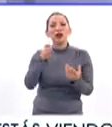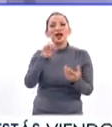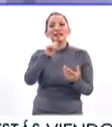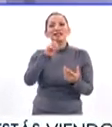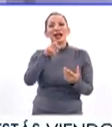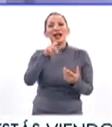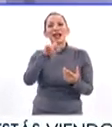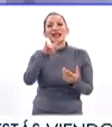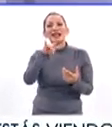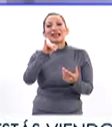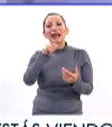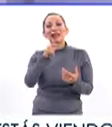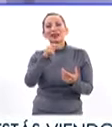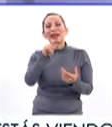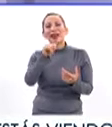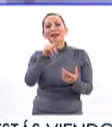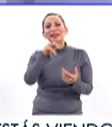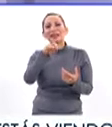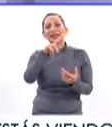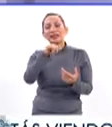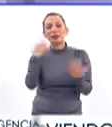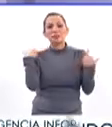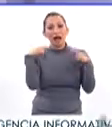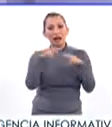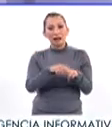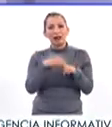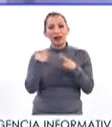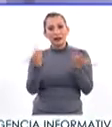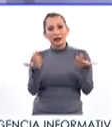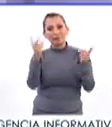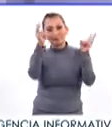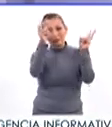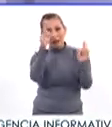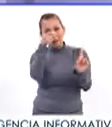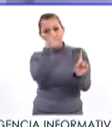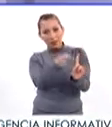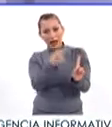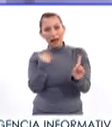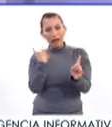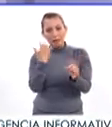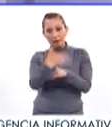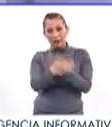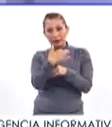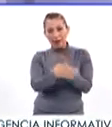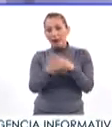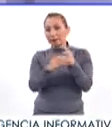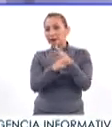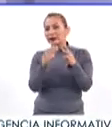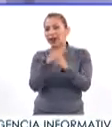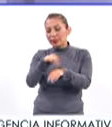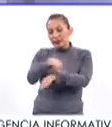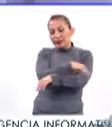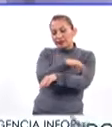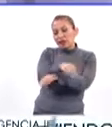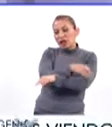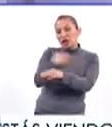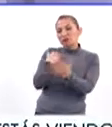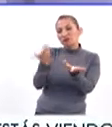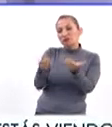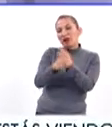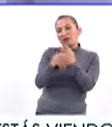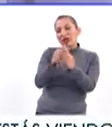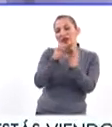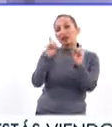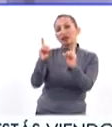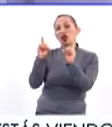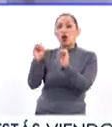Sara Lilia de la Trinidad Mora, profesora de asignatura A, interina en las materias de diseño de recursos didácticos y taller